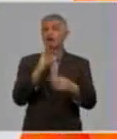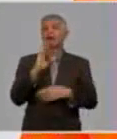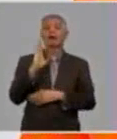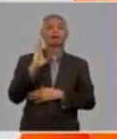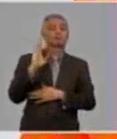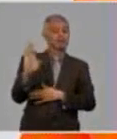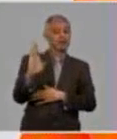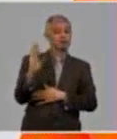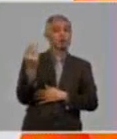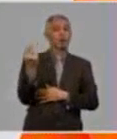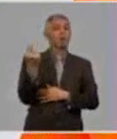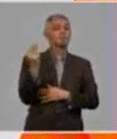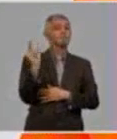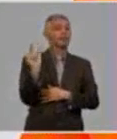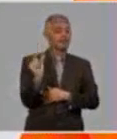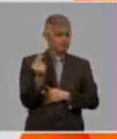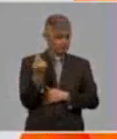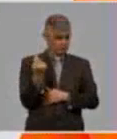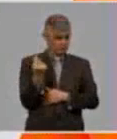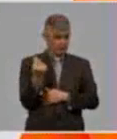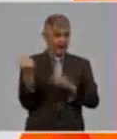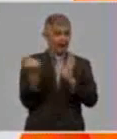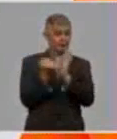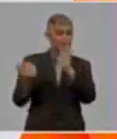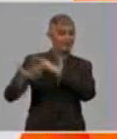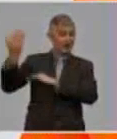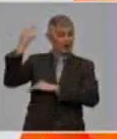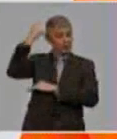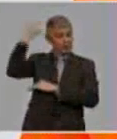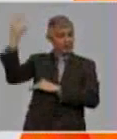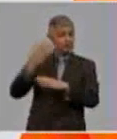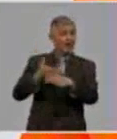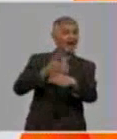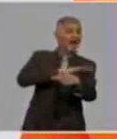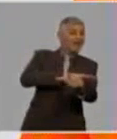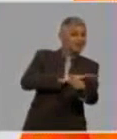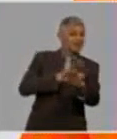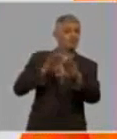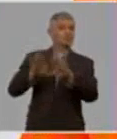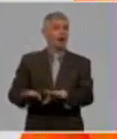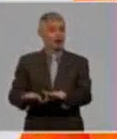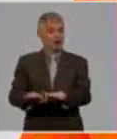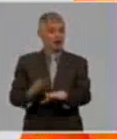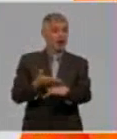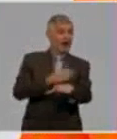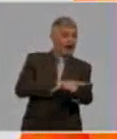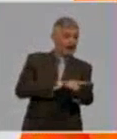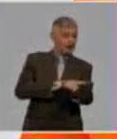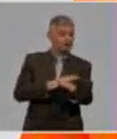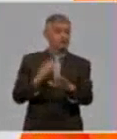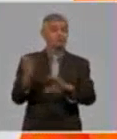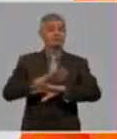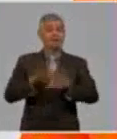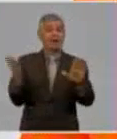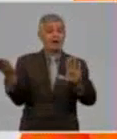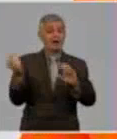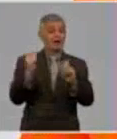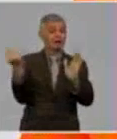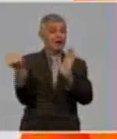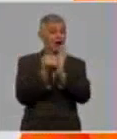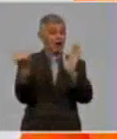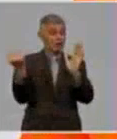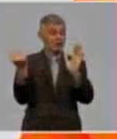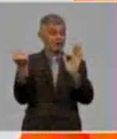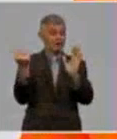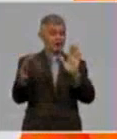respetando los precios que habían sido aprobados por los gobiernos antes de la suspensión. Es decir, recordemos que se había adoptado la medida de que